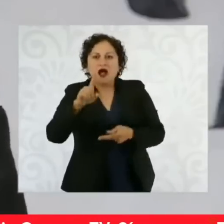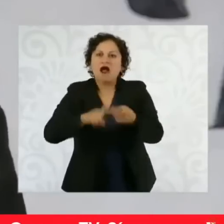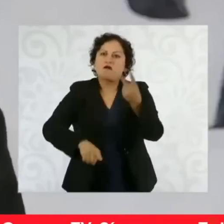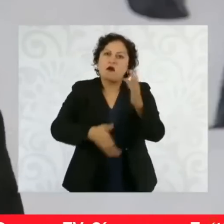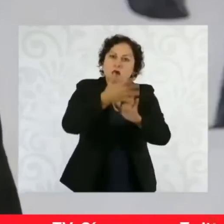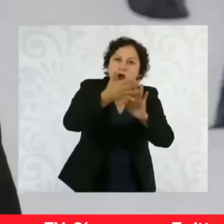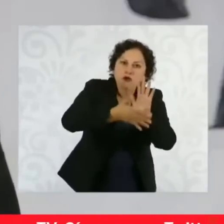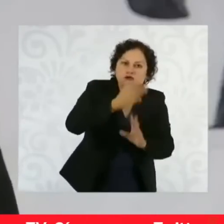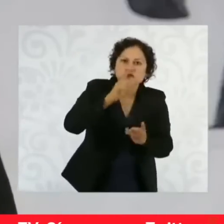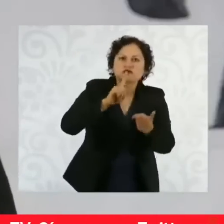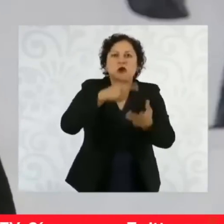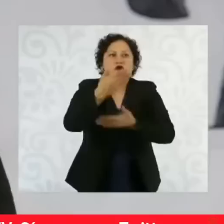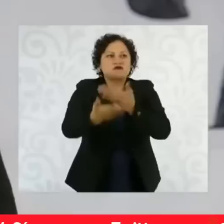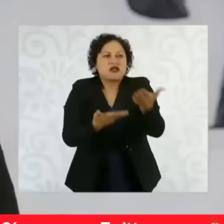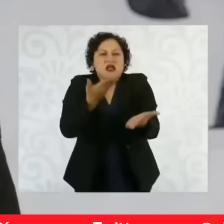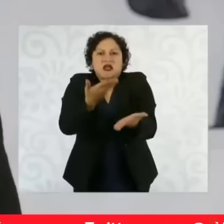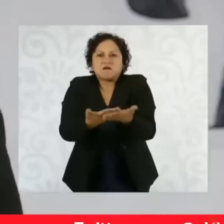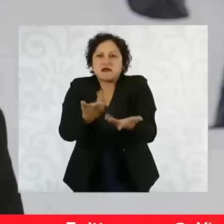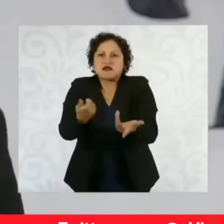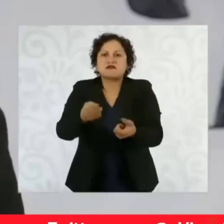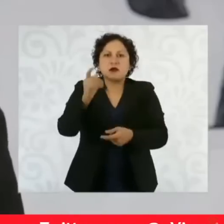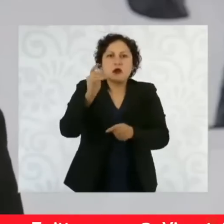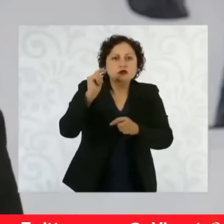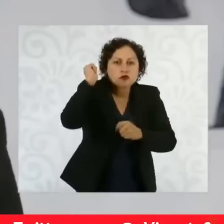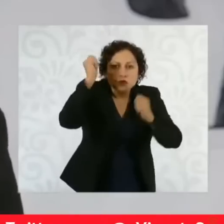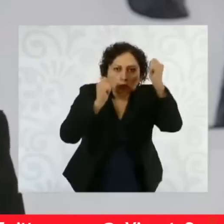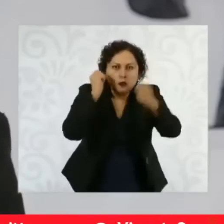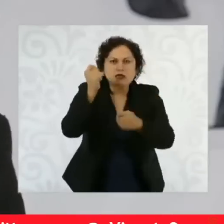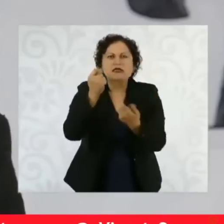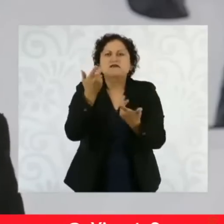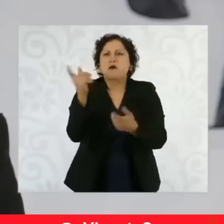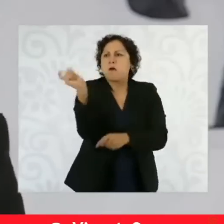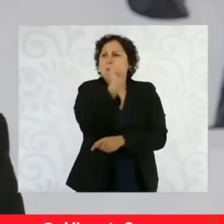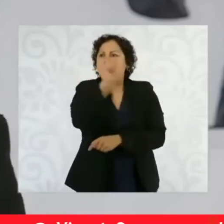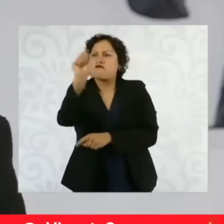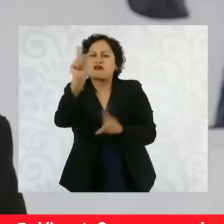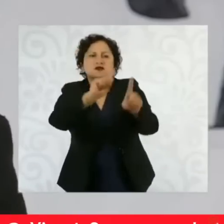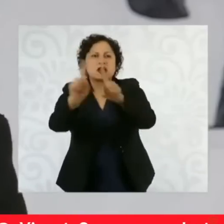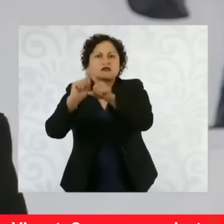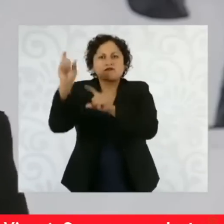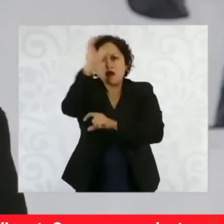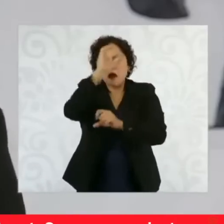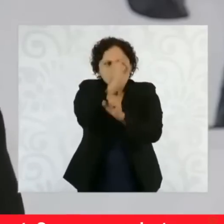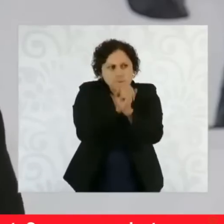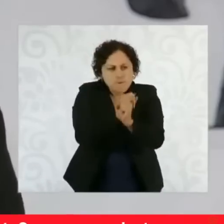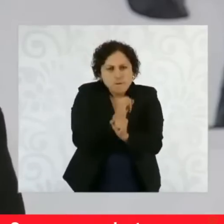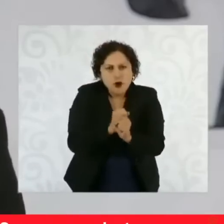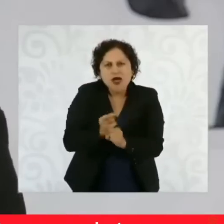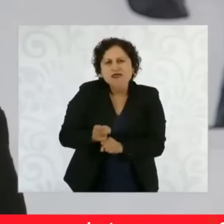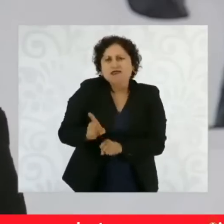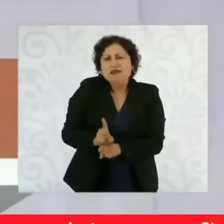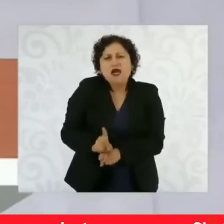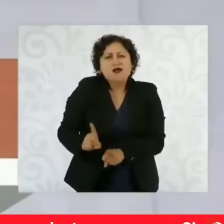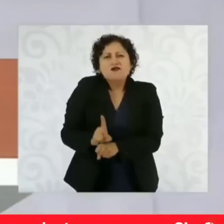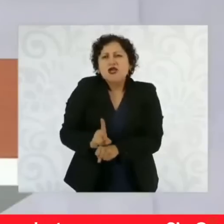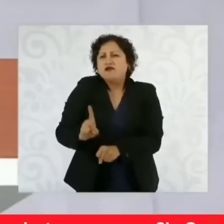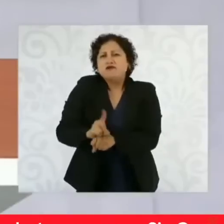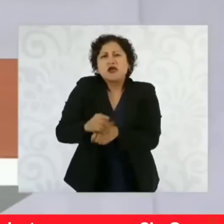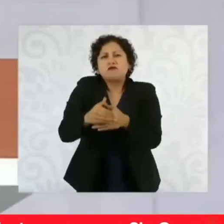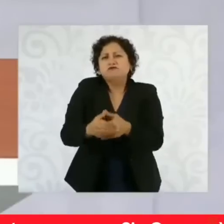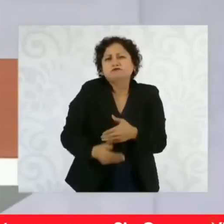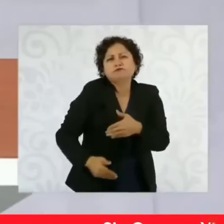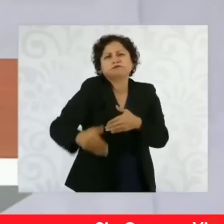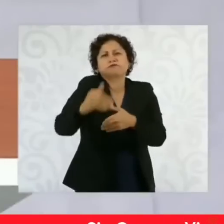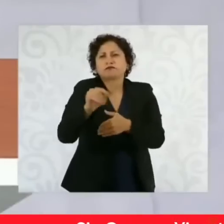el turismo, profesionistas, científicos que construyen todos los días por venir en